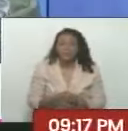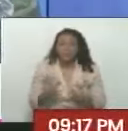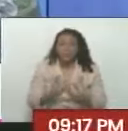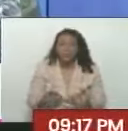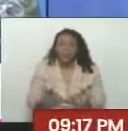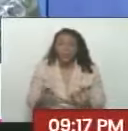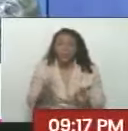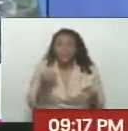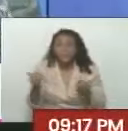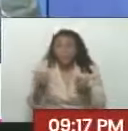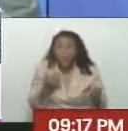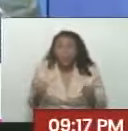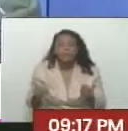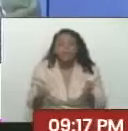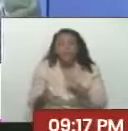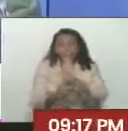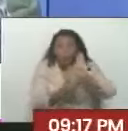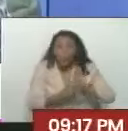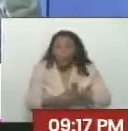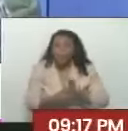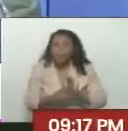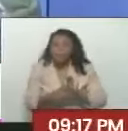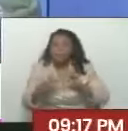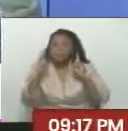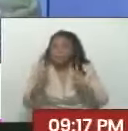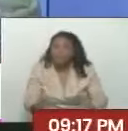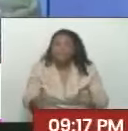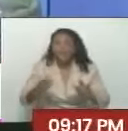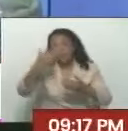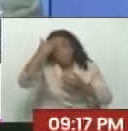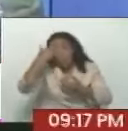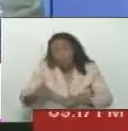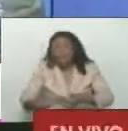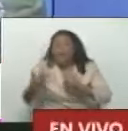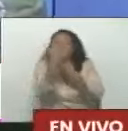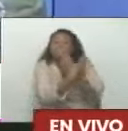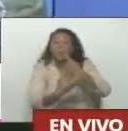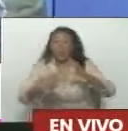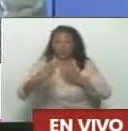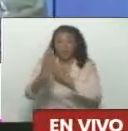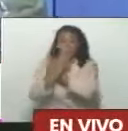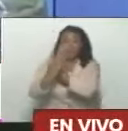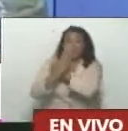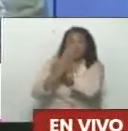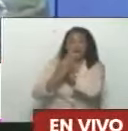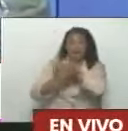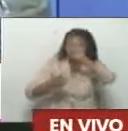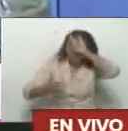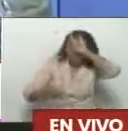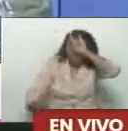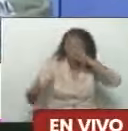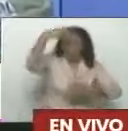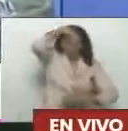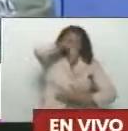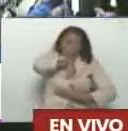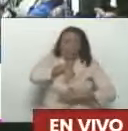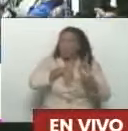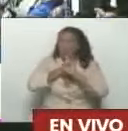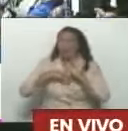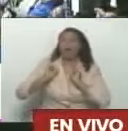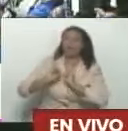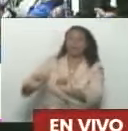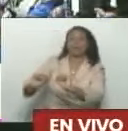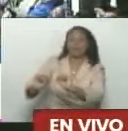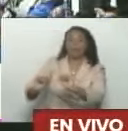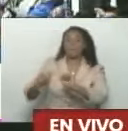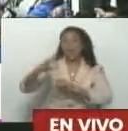diablo como tal debe siempre tener una protección. Claro. Y la única manera de protegernos y de poder rezar